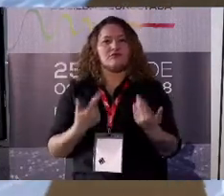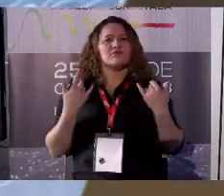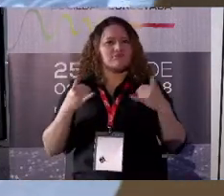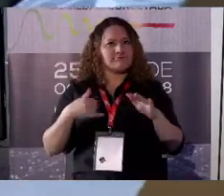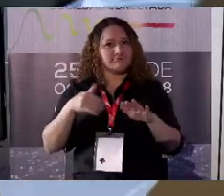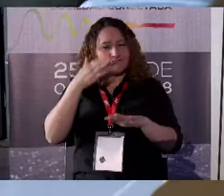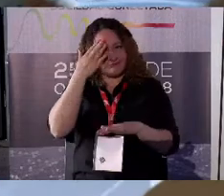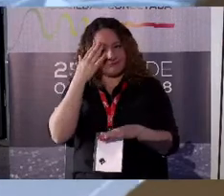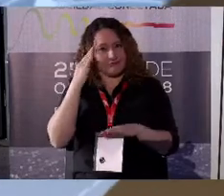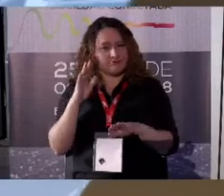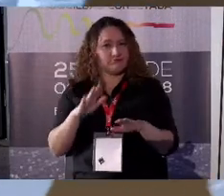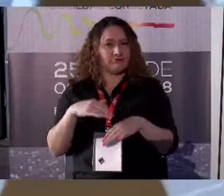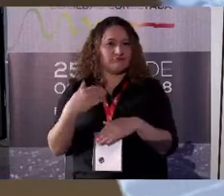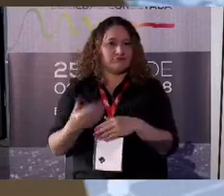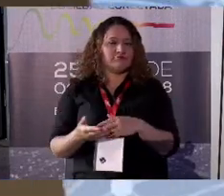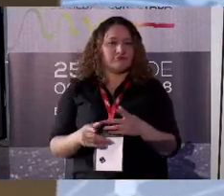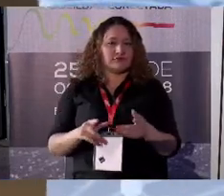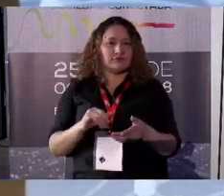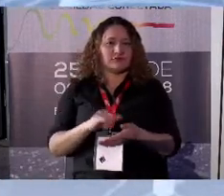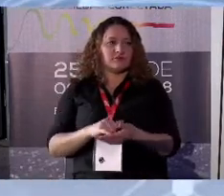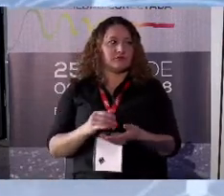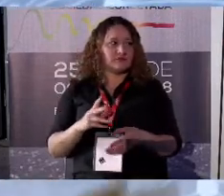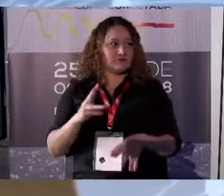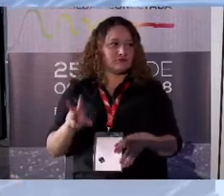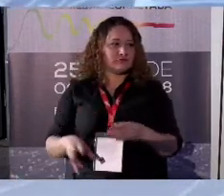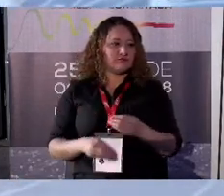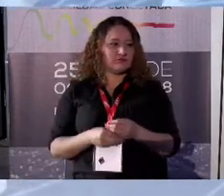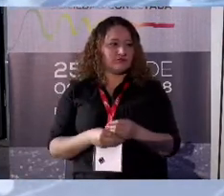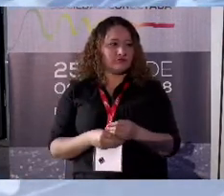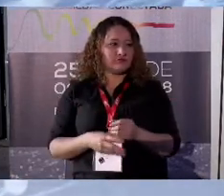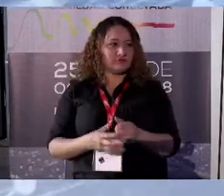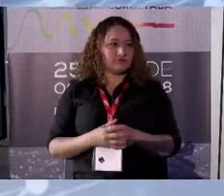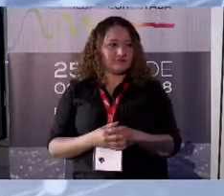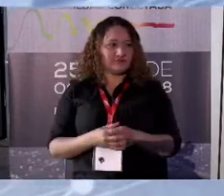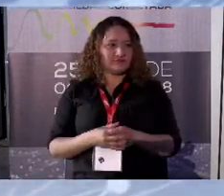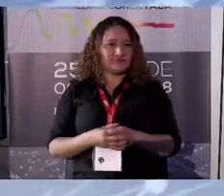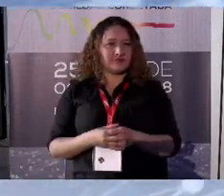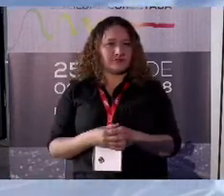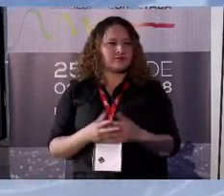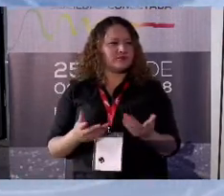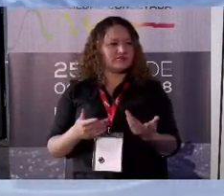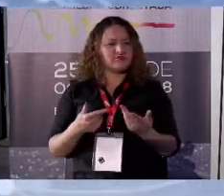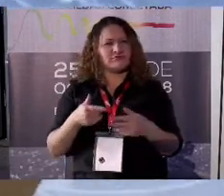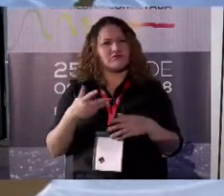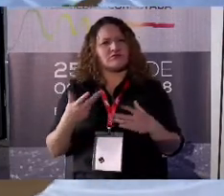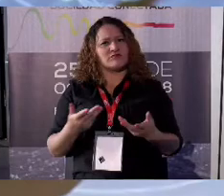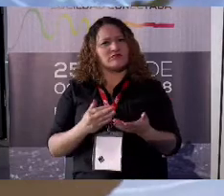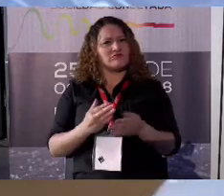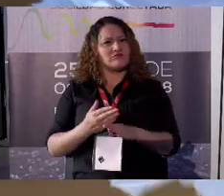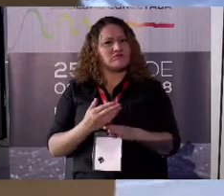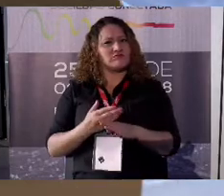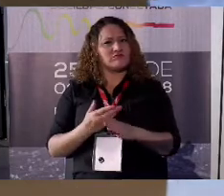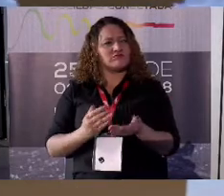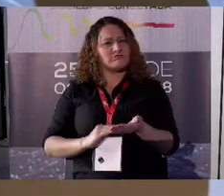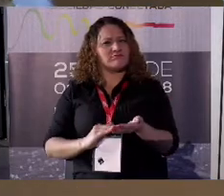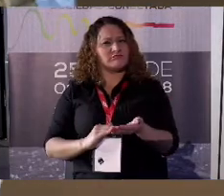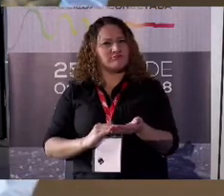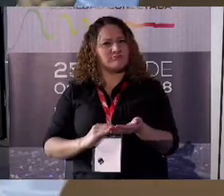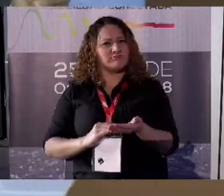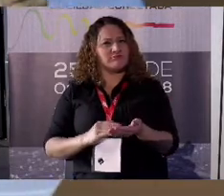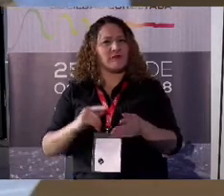la parte siguiente que es la subasta suplementaria. El problema de exposición se resuelve porque las